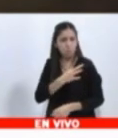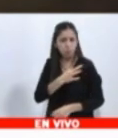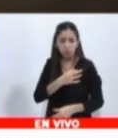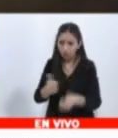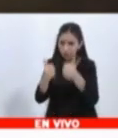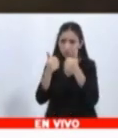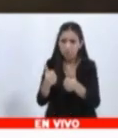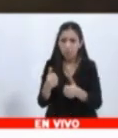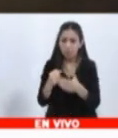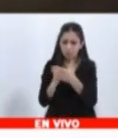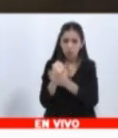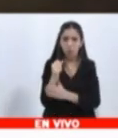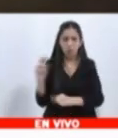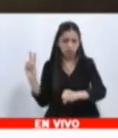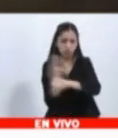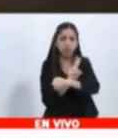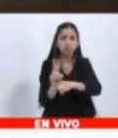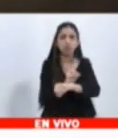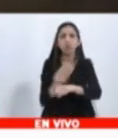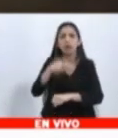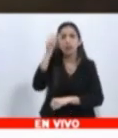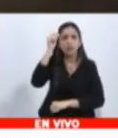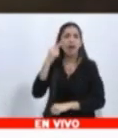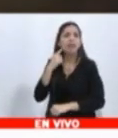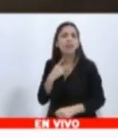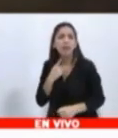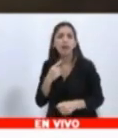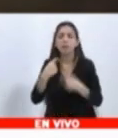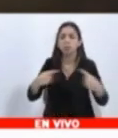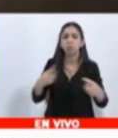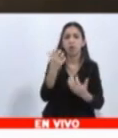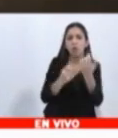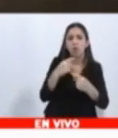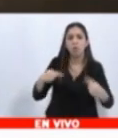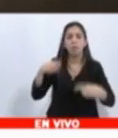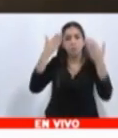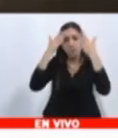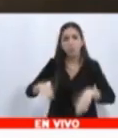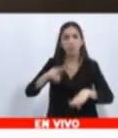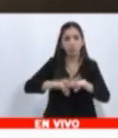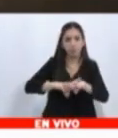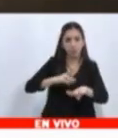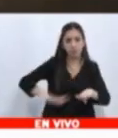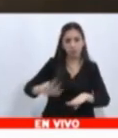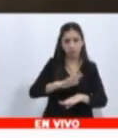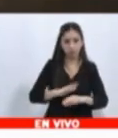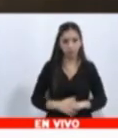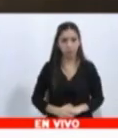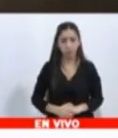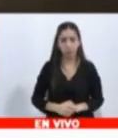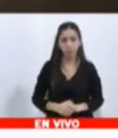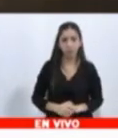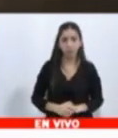hicieron de buena fe, de buena voluntad y defendiendo los intereses del Paraguay.